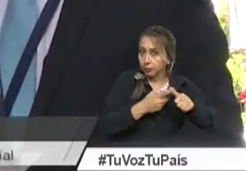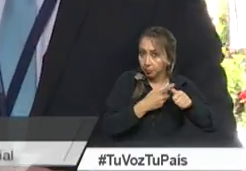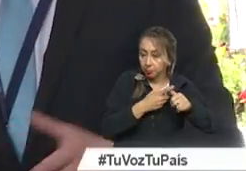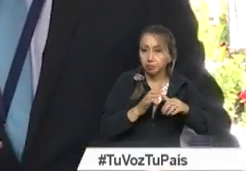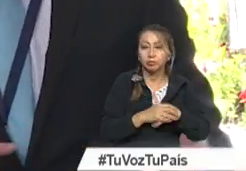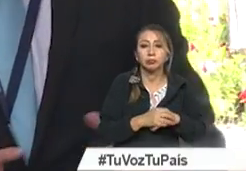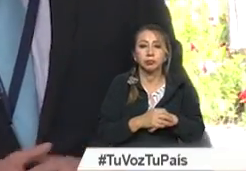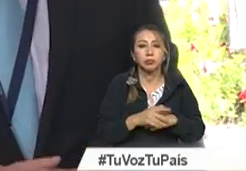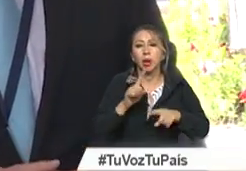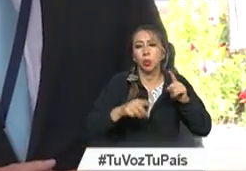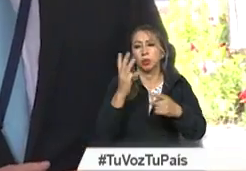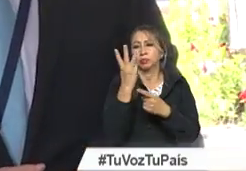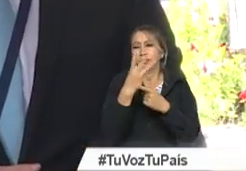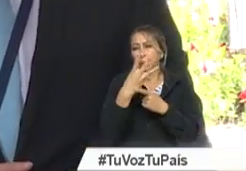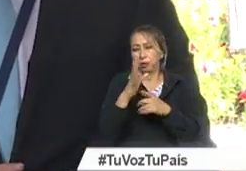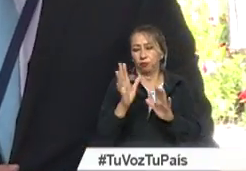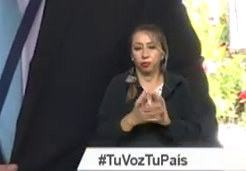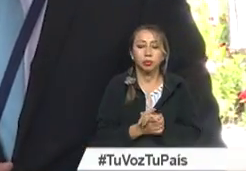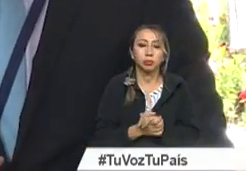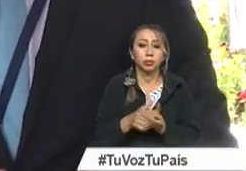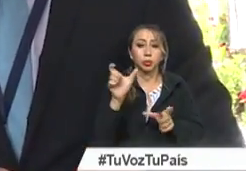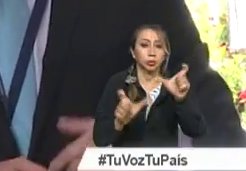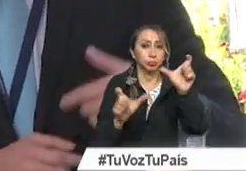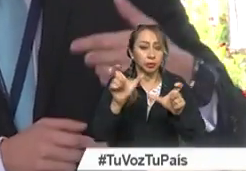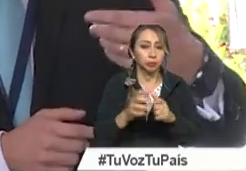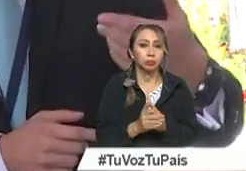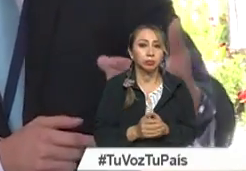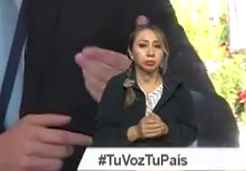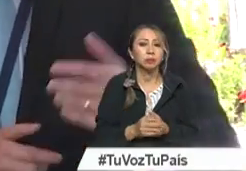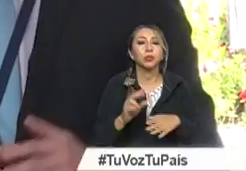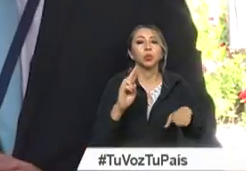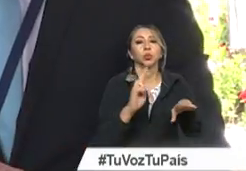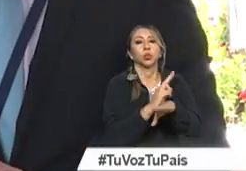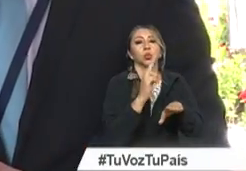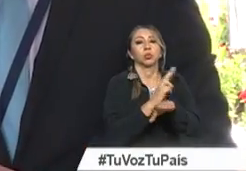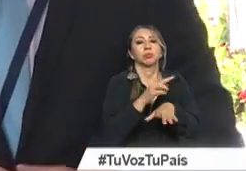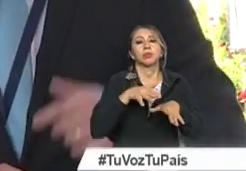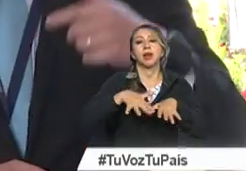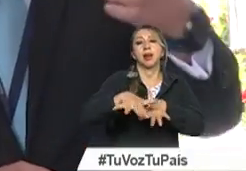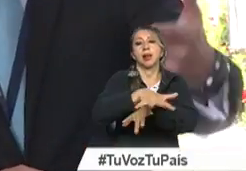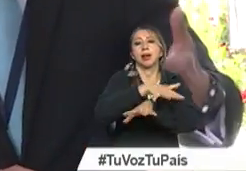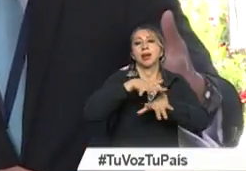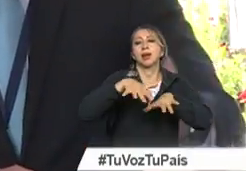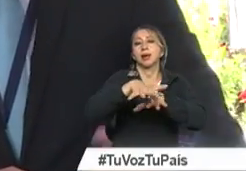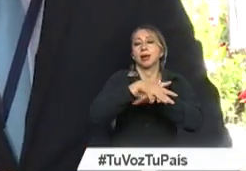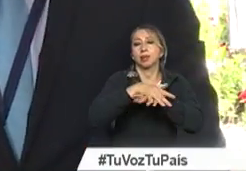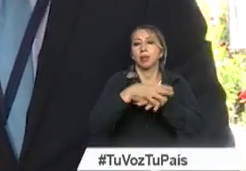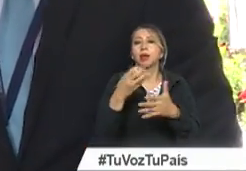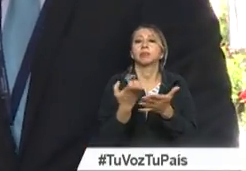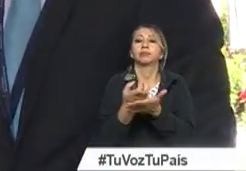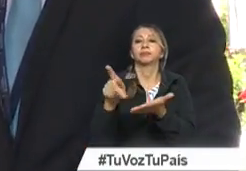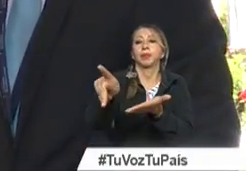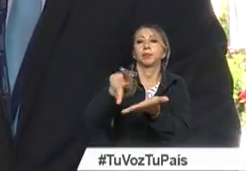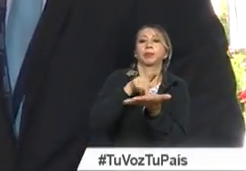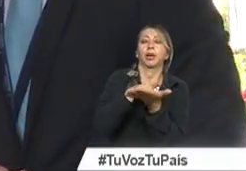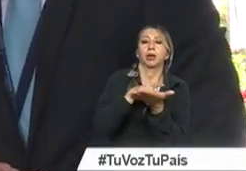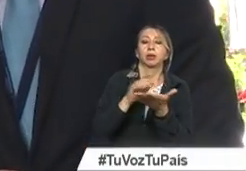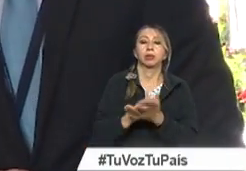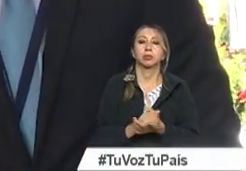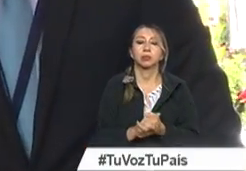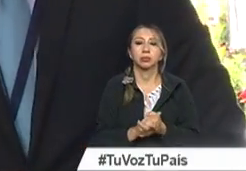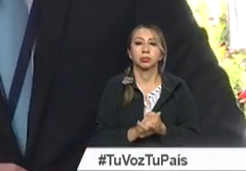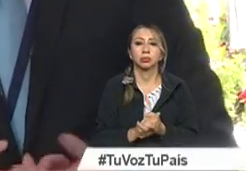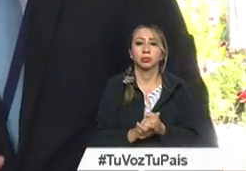saber de algunos ciudadanos que están utilizando este argumento para cobrar cierta